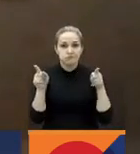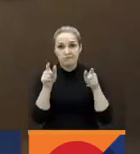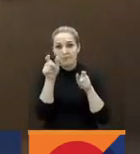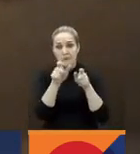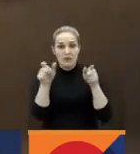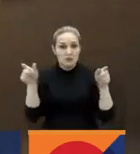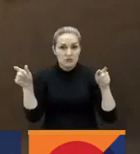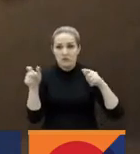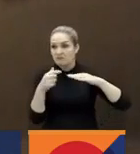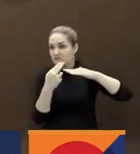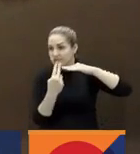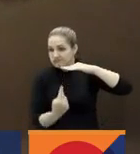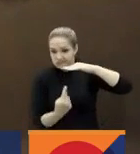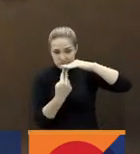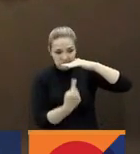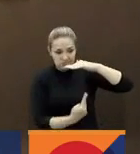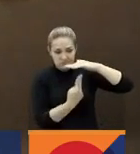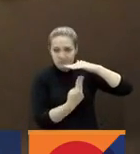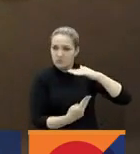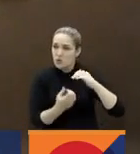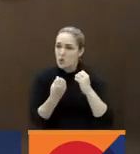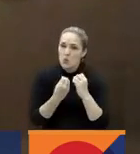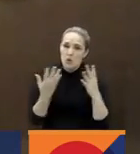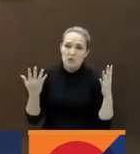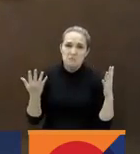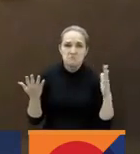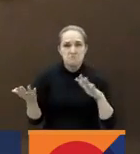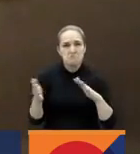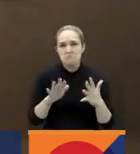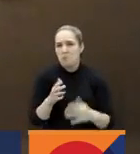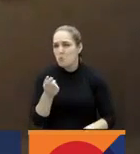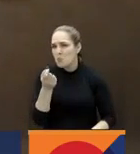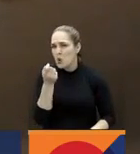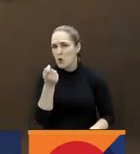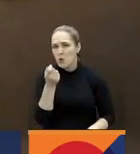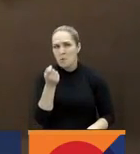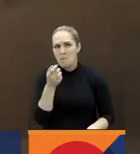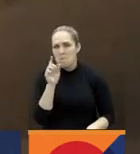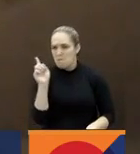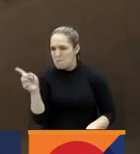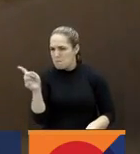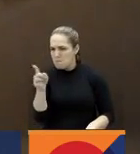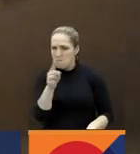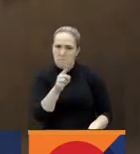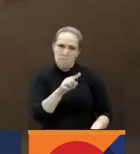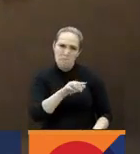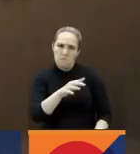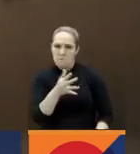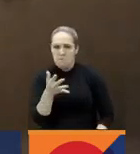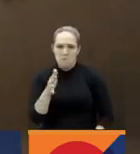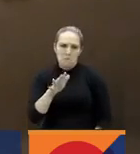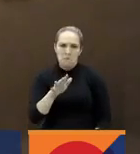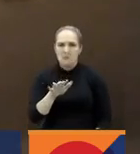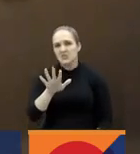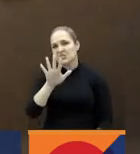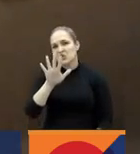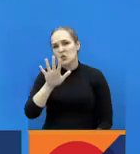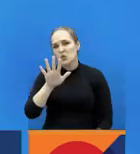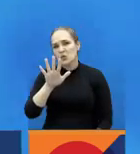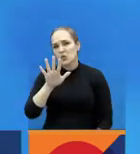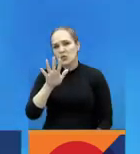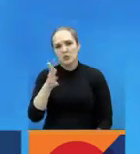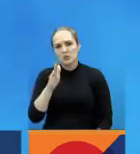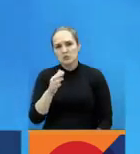nivel así alto, yo sí somos muy pocos, yo diría que somos, si somos 5, somos